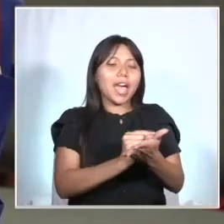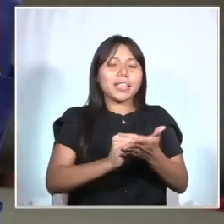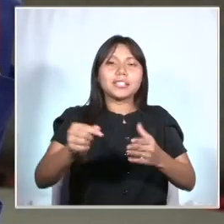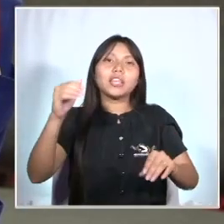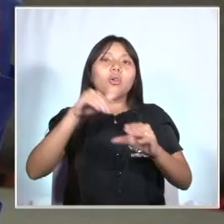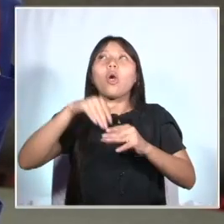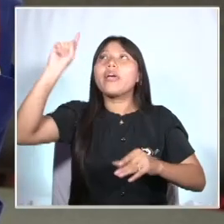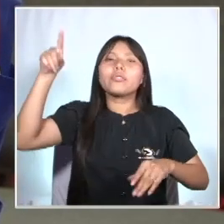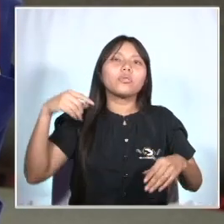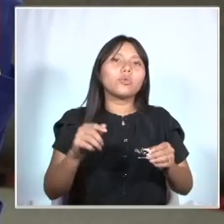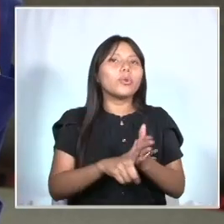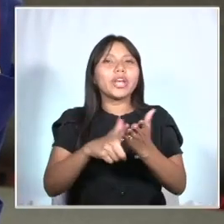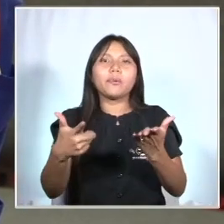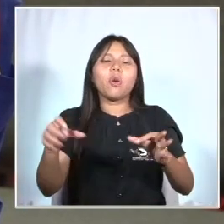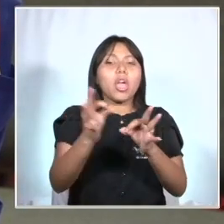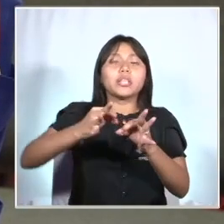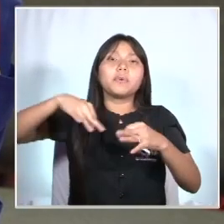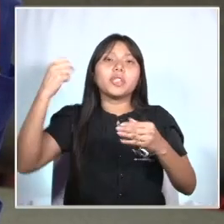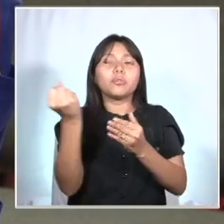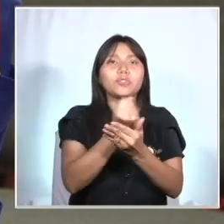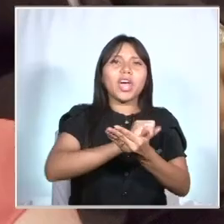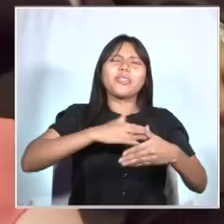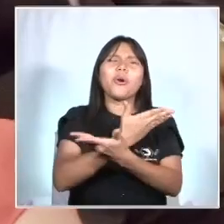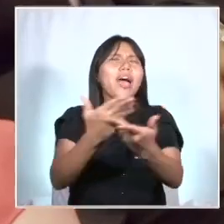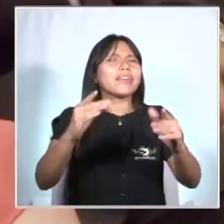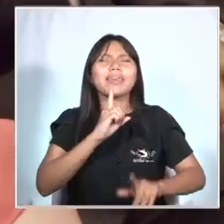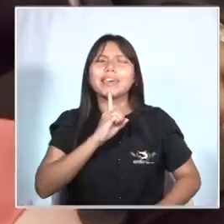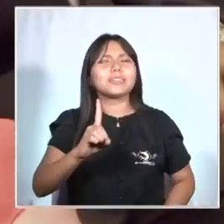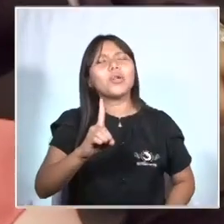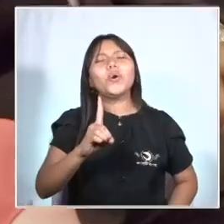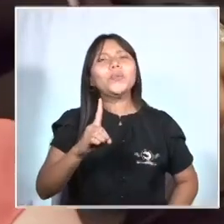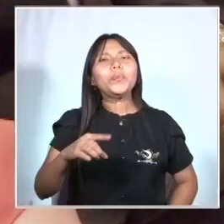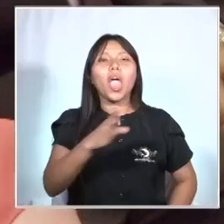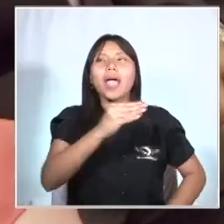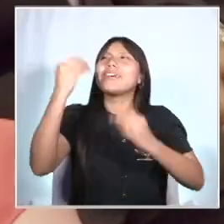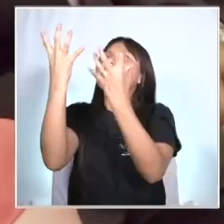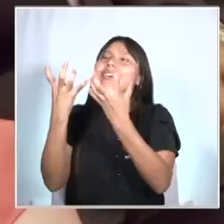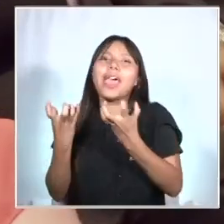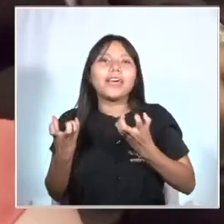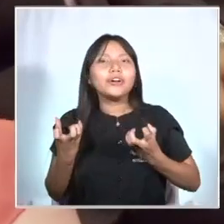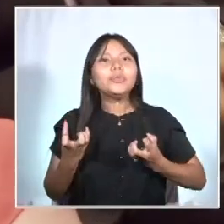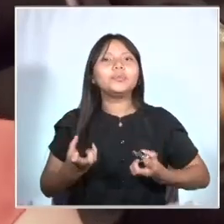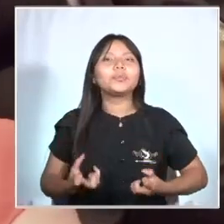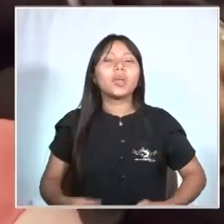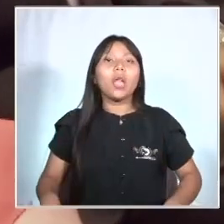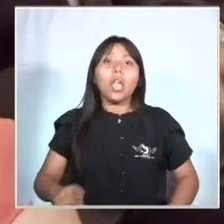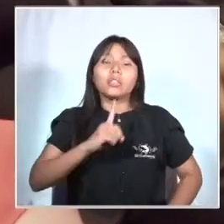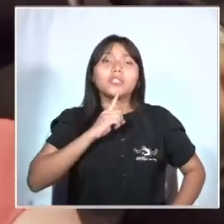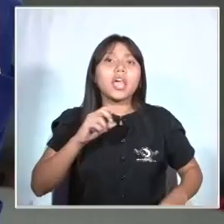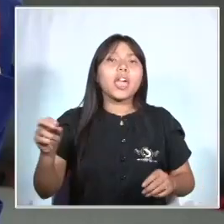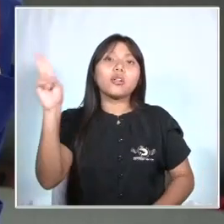libro. Espíritu Santo, aquí estoy y quiero ser usada por